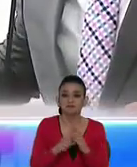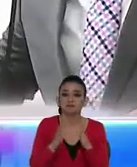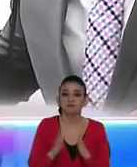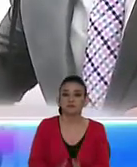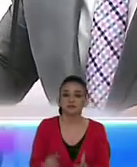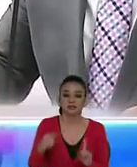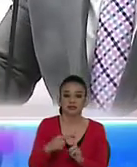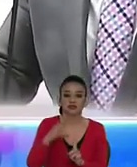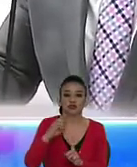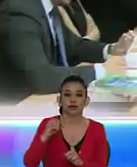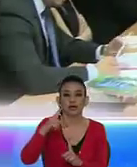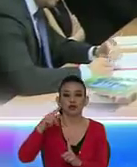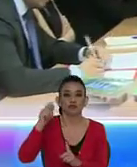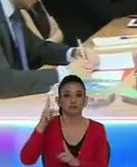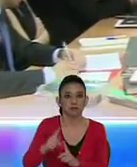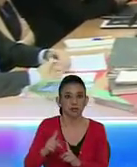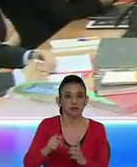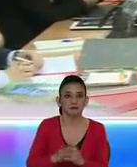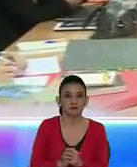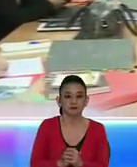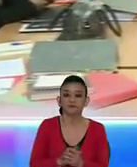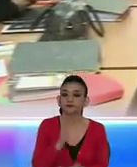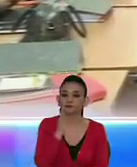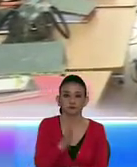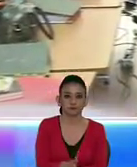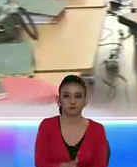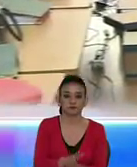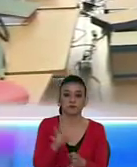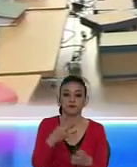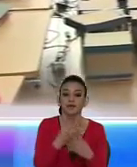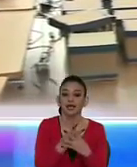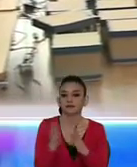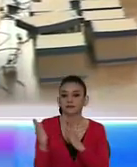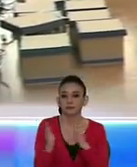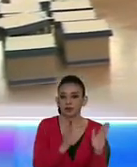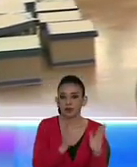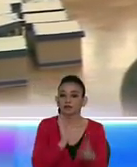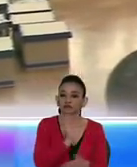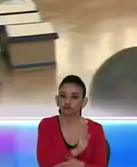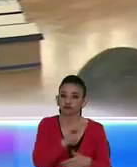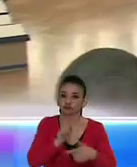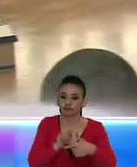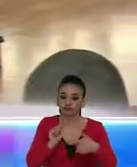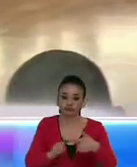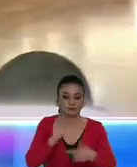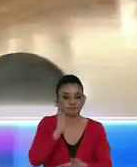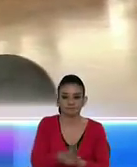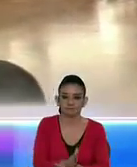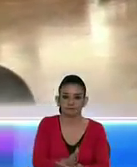Pareja Giannuzzelli, de levantar las órdenes de prisión preventiva que pesa sobre ambos procesados en